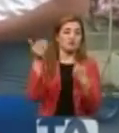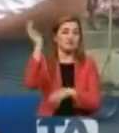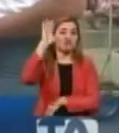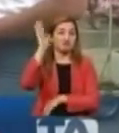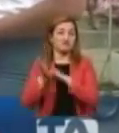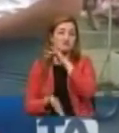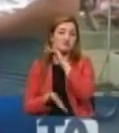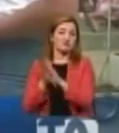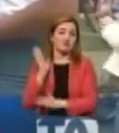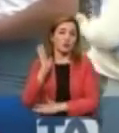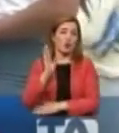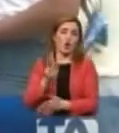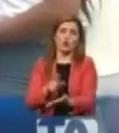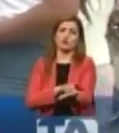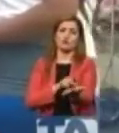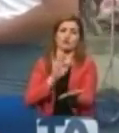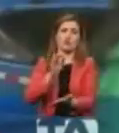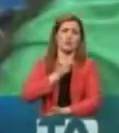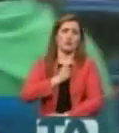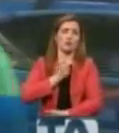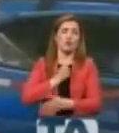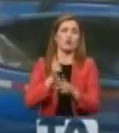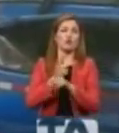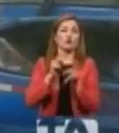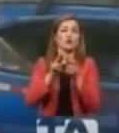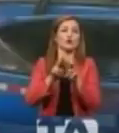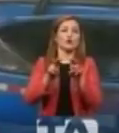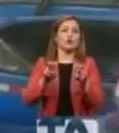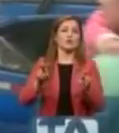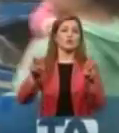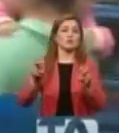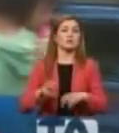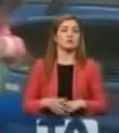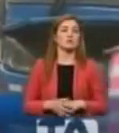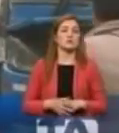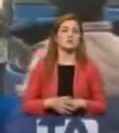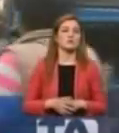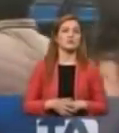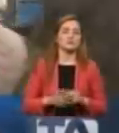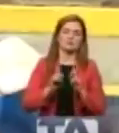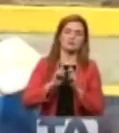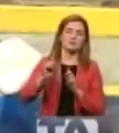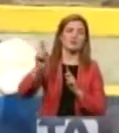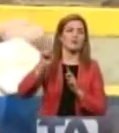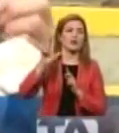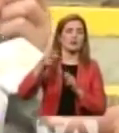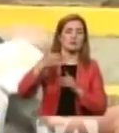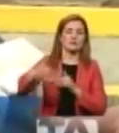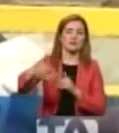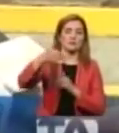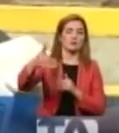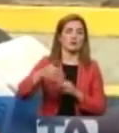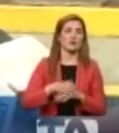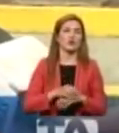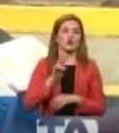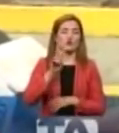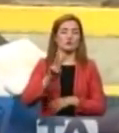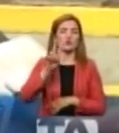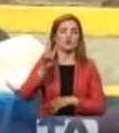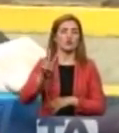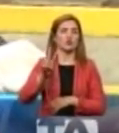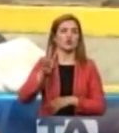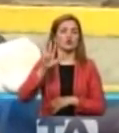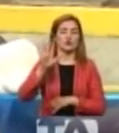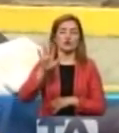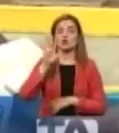despidió para dirigirse como de costumbre a su local de productos naturales ubicado a unas 3 cuadras. Soportar